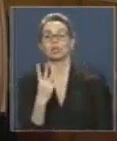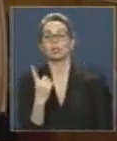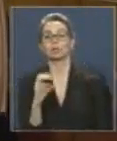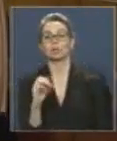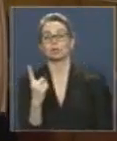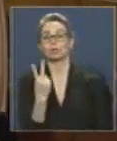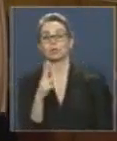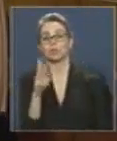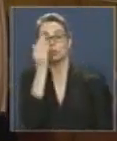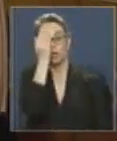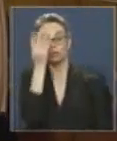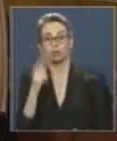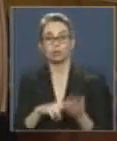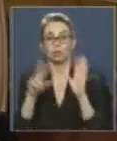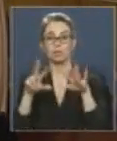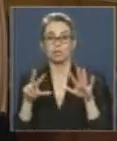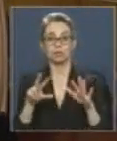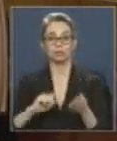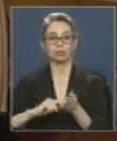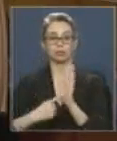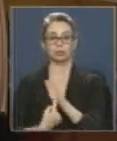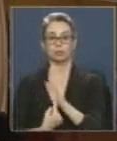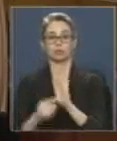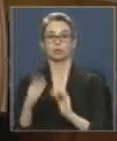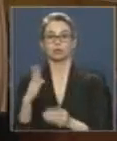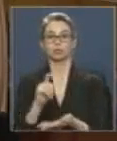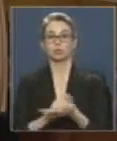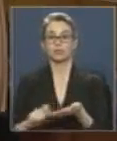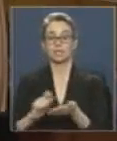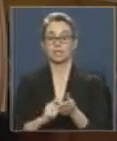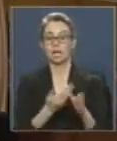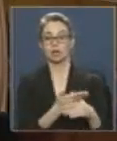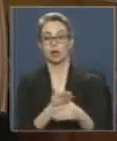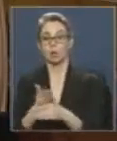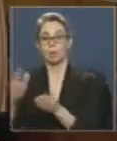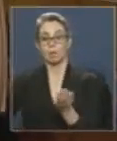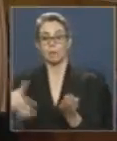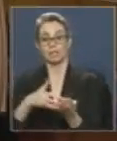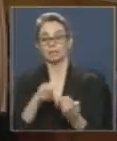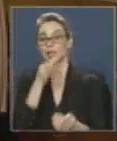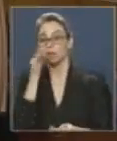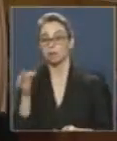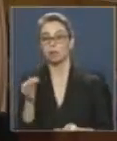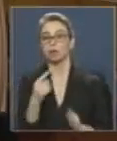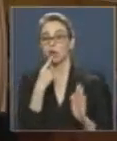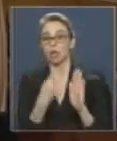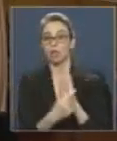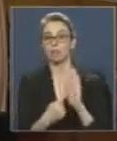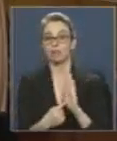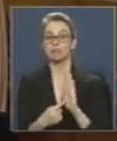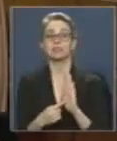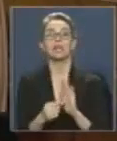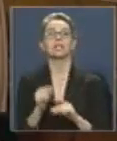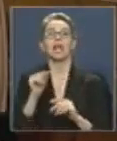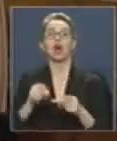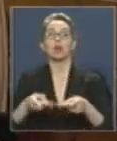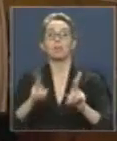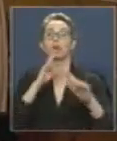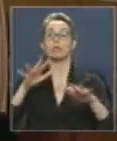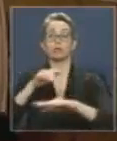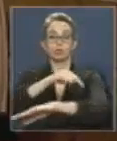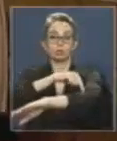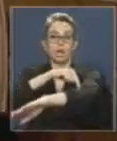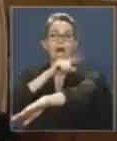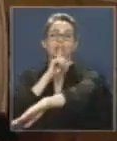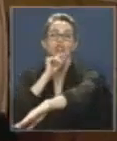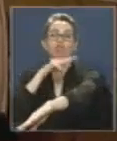29 de agosto del 2018 emitida por el subsecretario de Pesca, donde, insisto, se indica la desafectación del borde costero desde Tomé